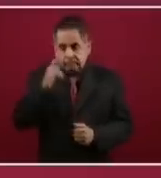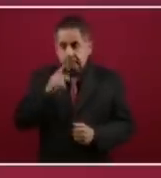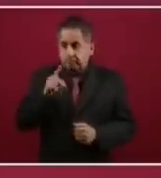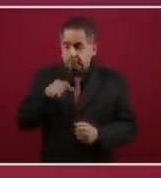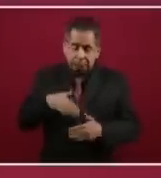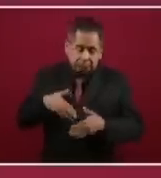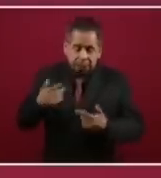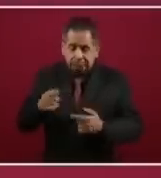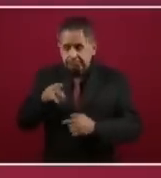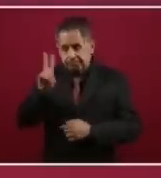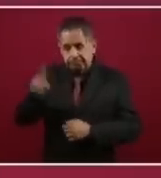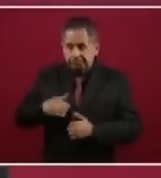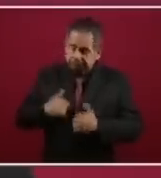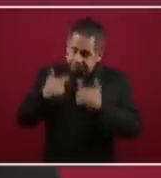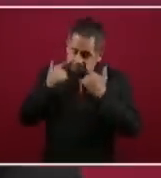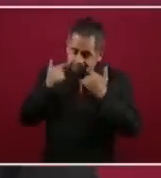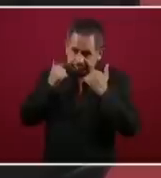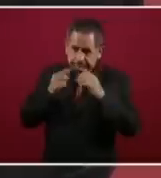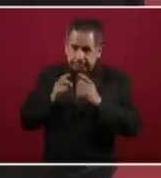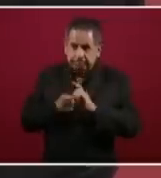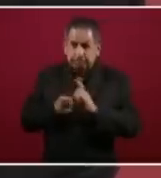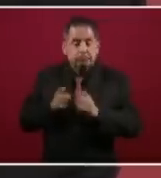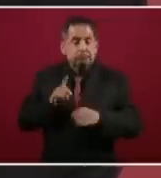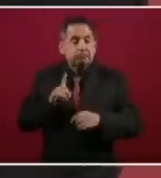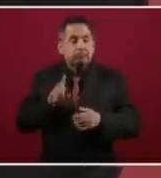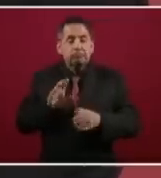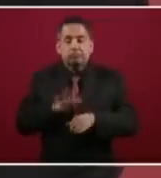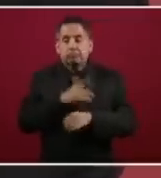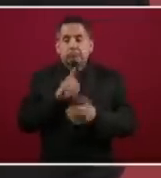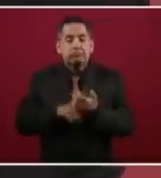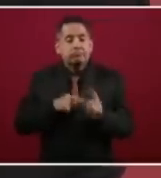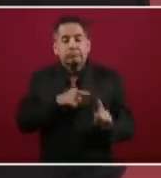llorando, porque el general García Barragán